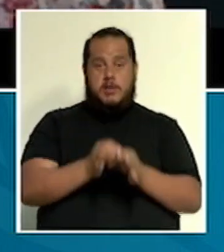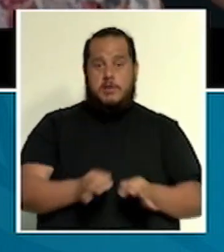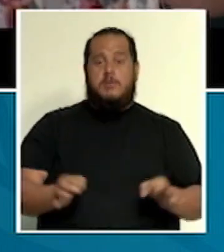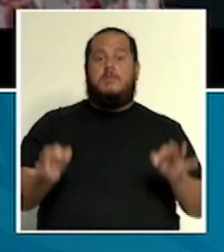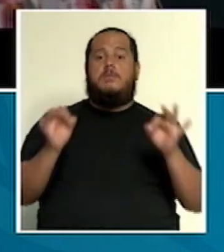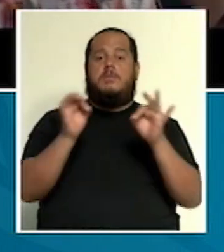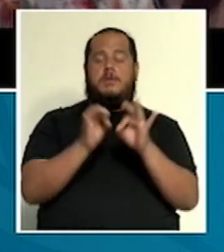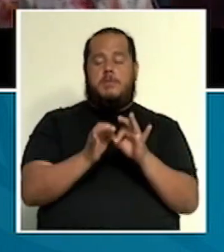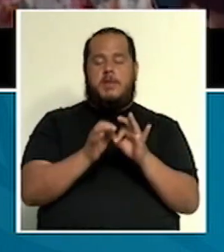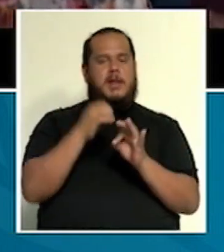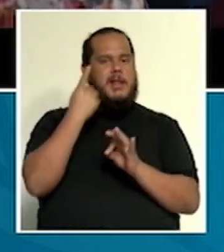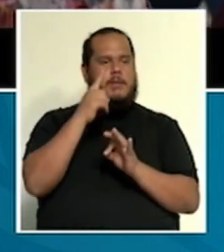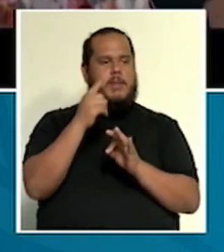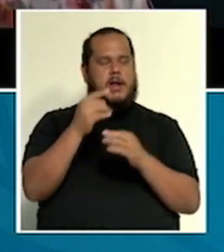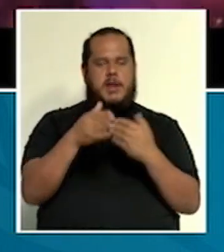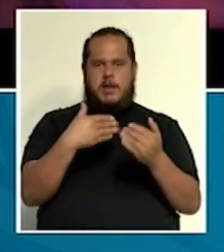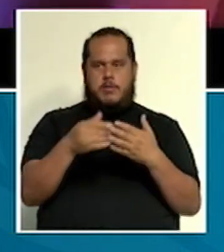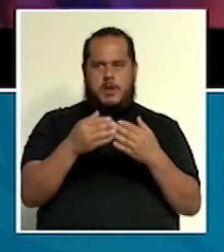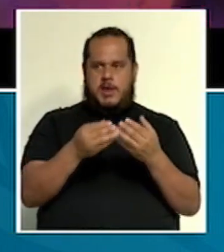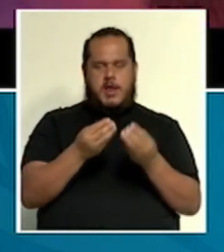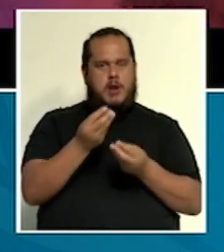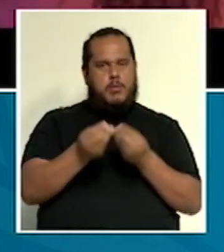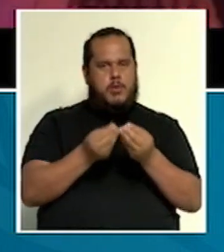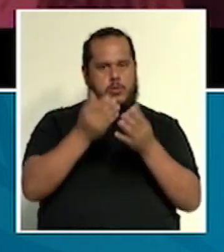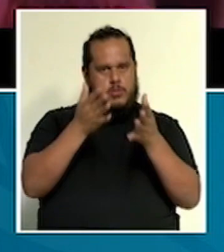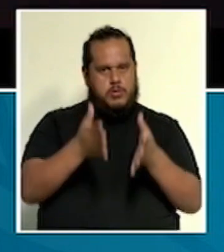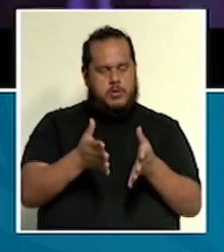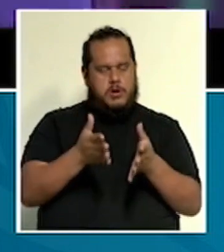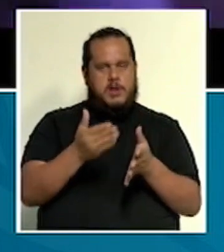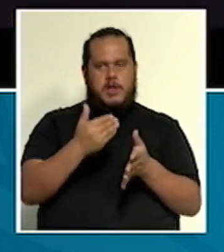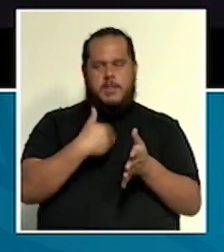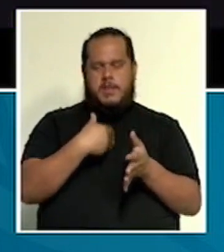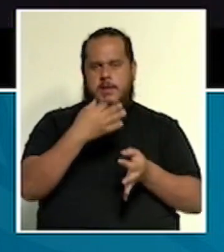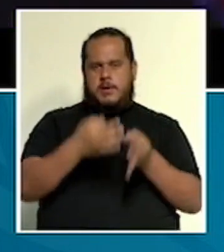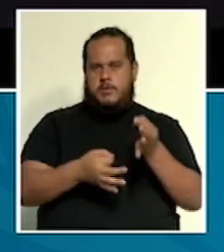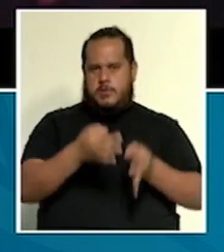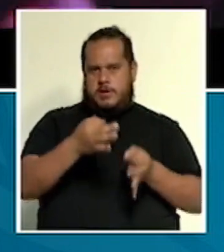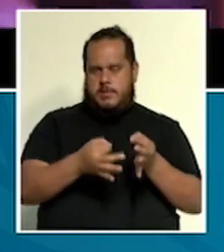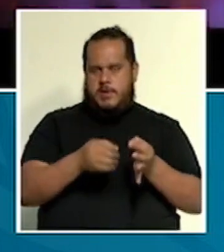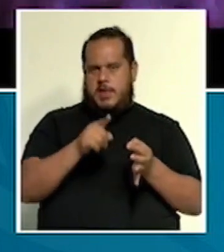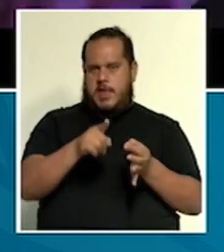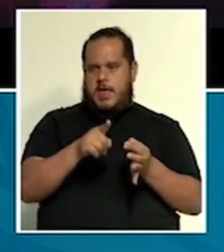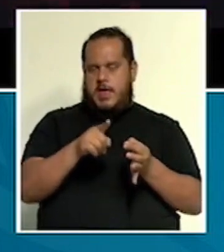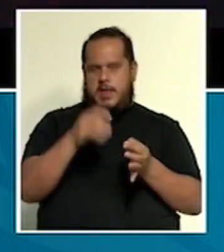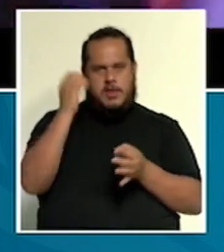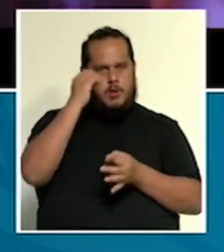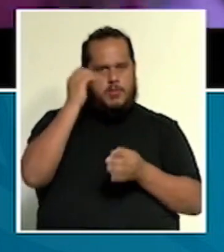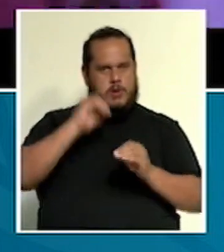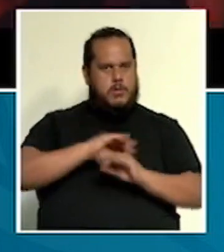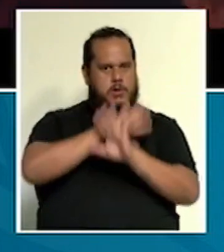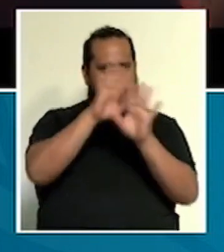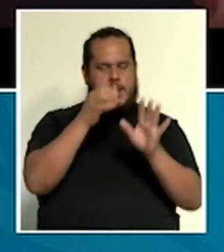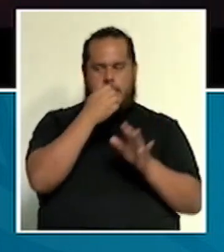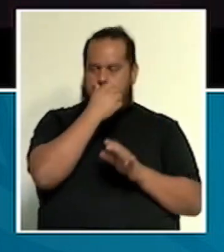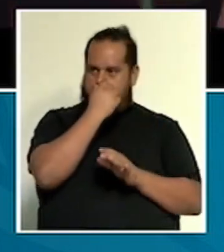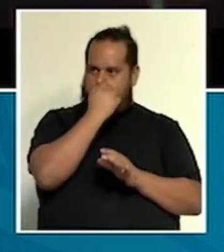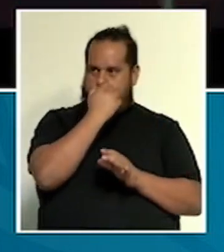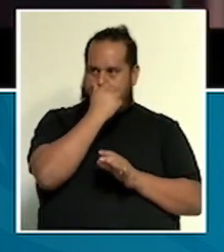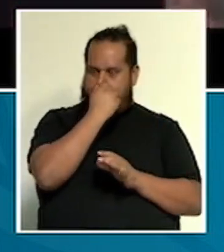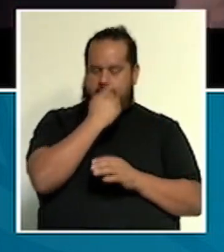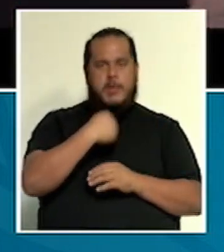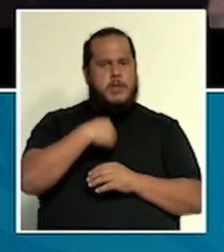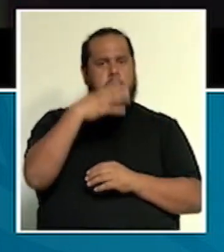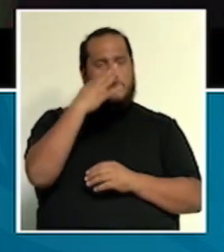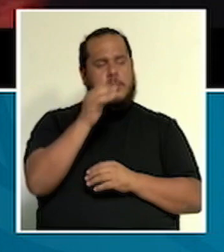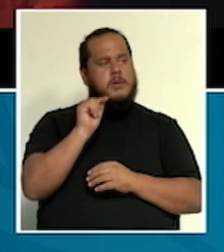fundamental para cualquier creador tener justamente esa posición clara. Yo creo que